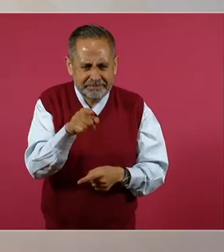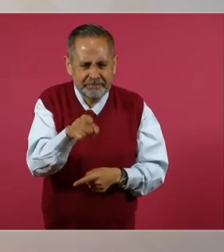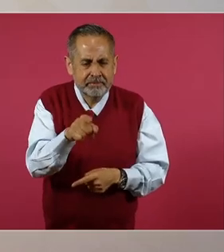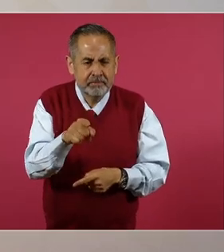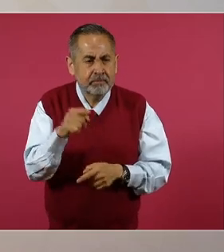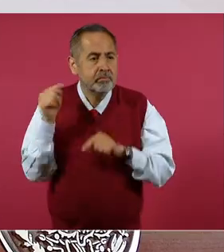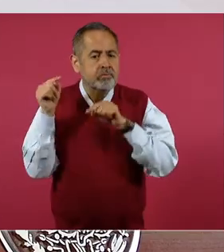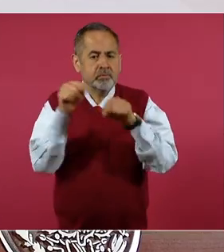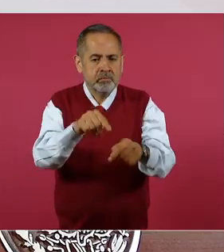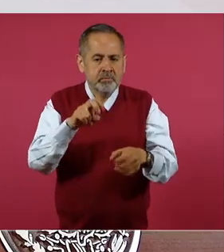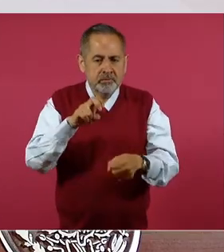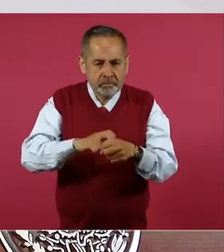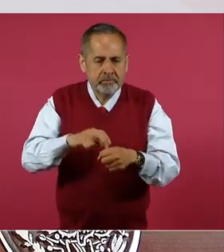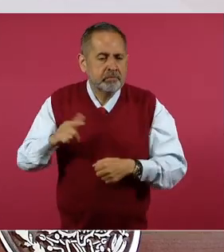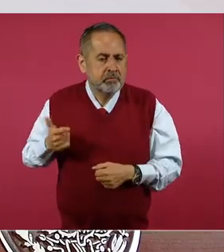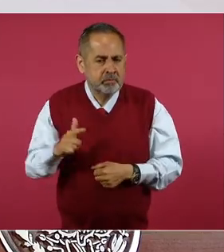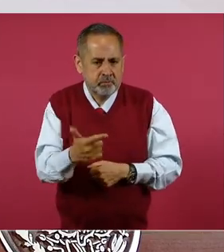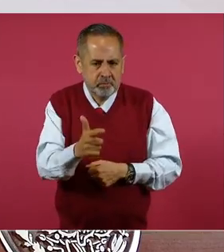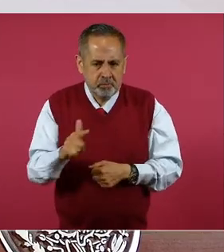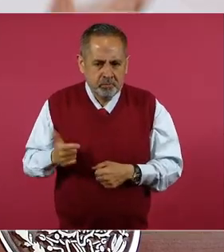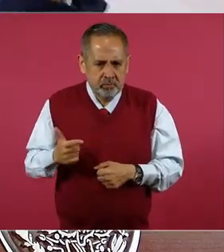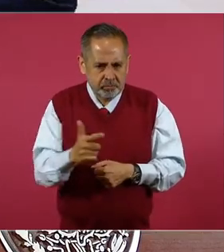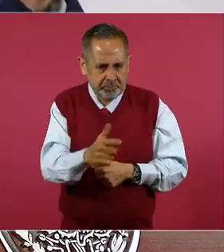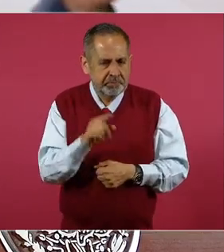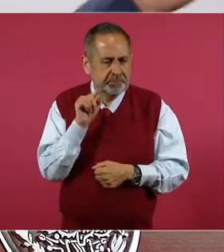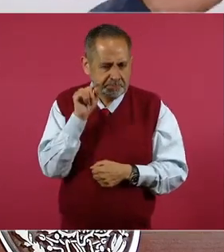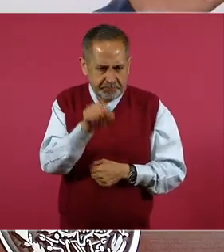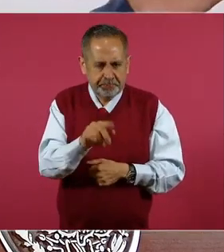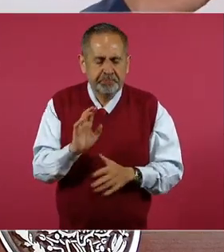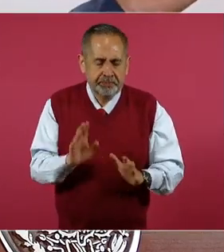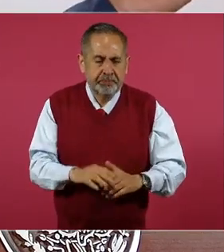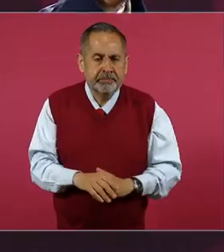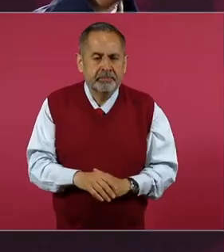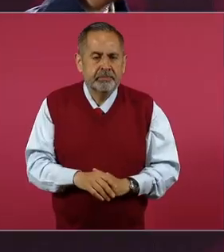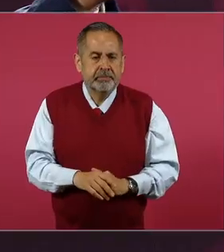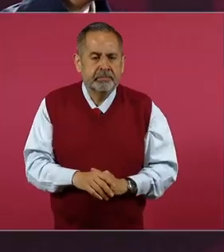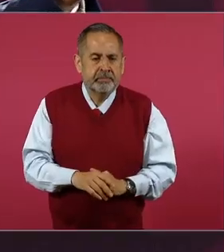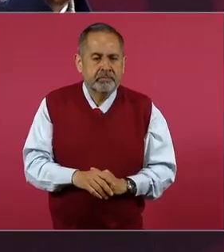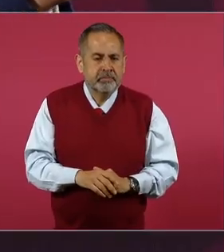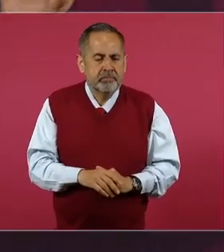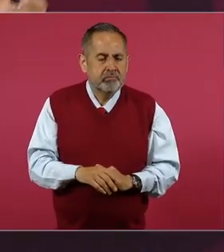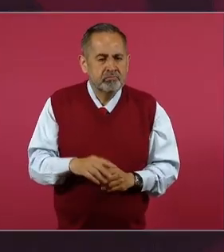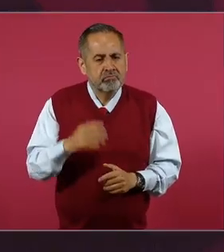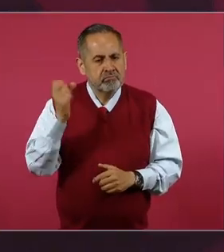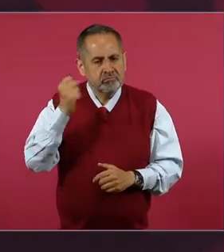a Guanajuato, y la homilía,